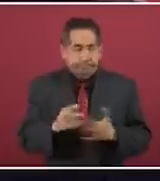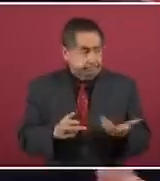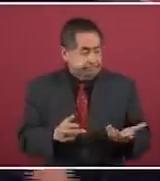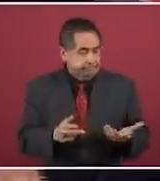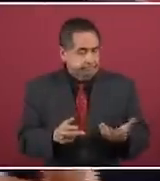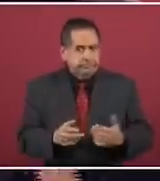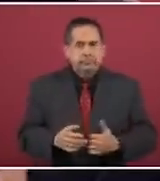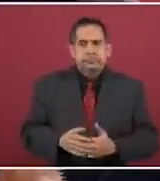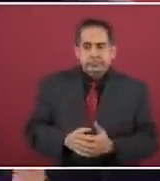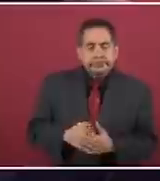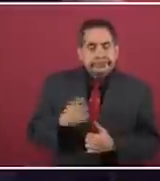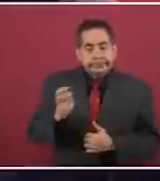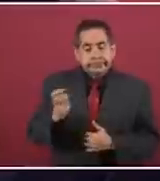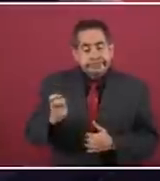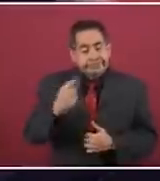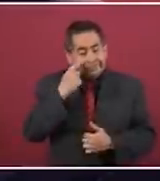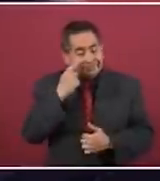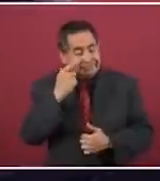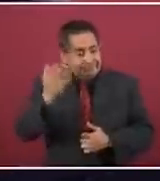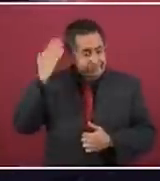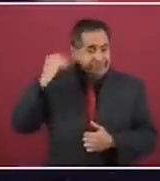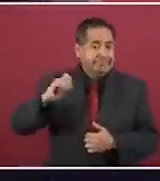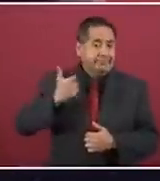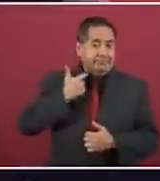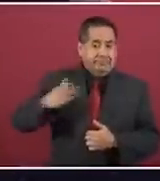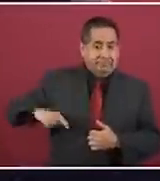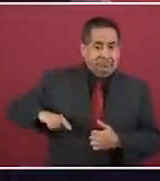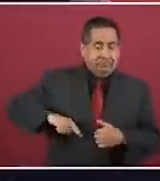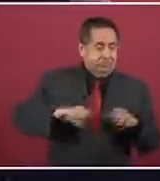Pero esto, como duró mucho tiempo,